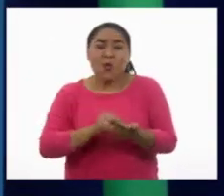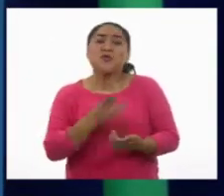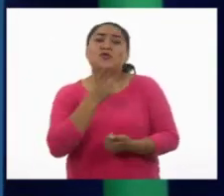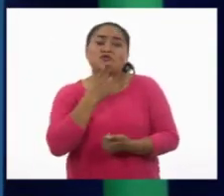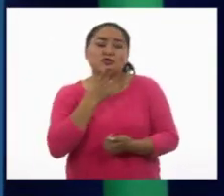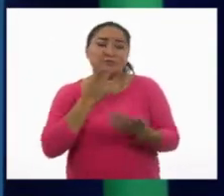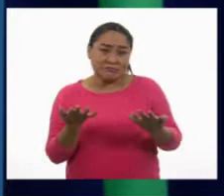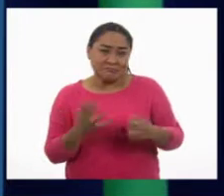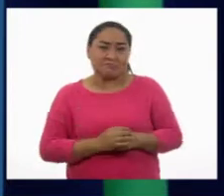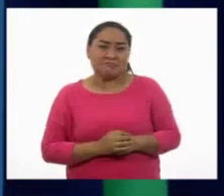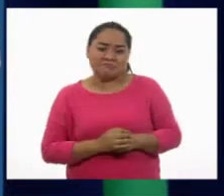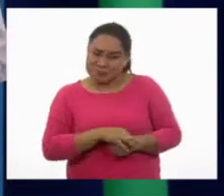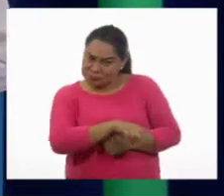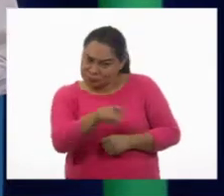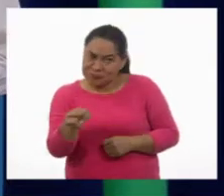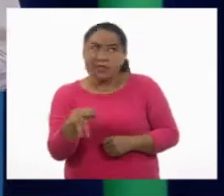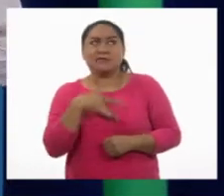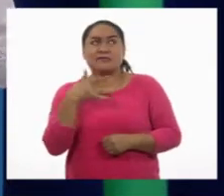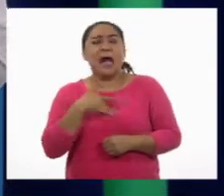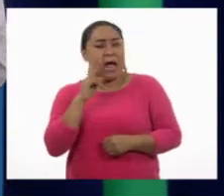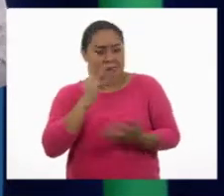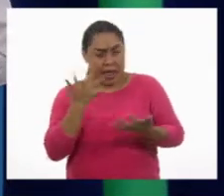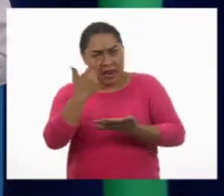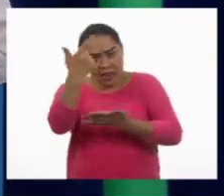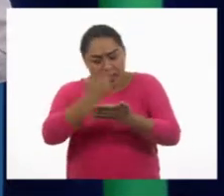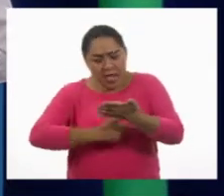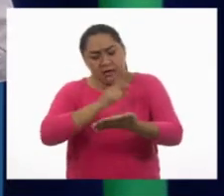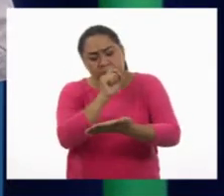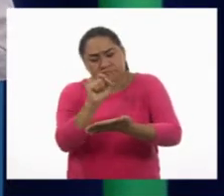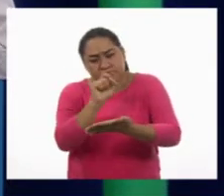Los invito a que hagan una lista. ¿Cuáles son?